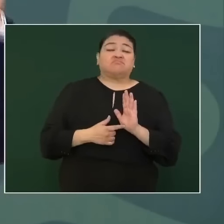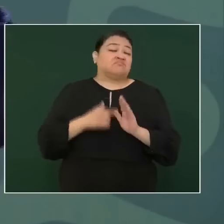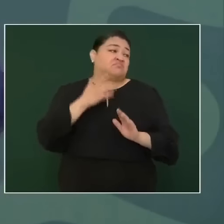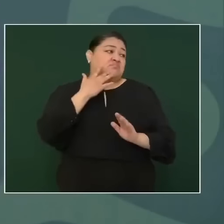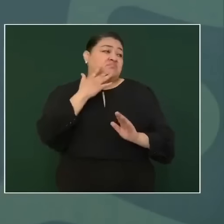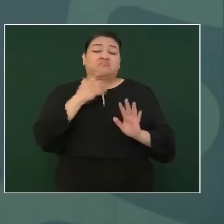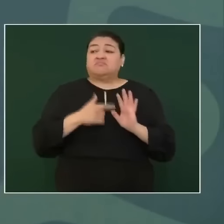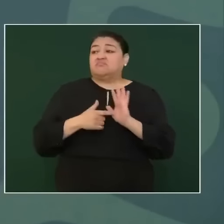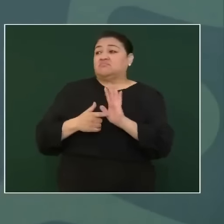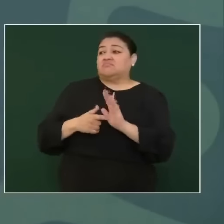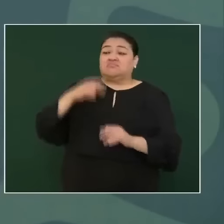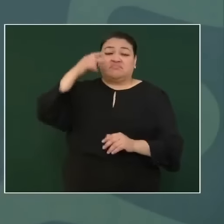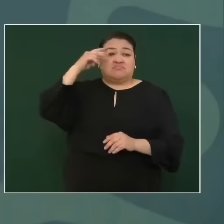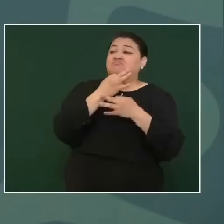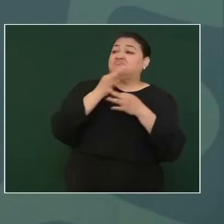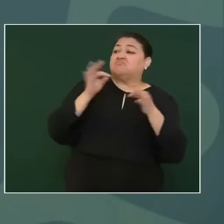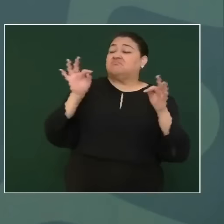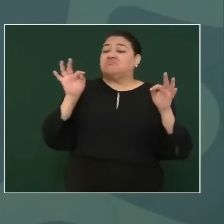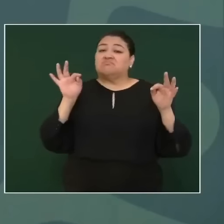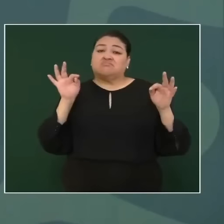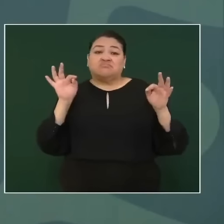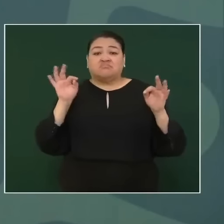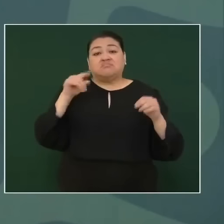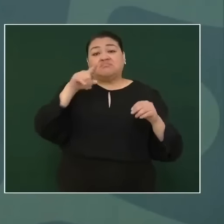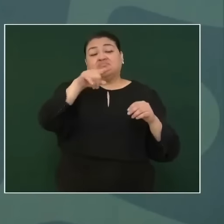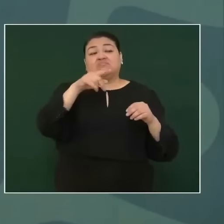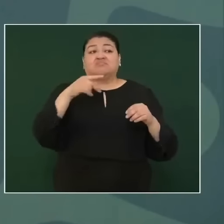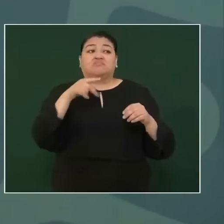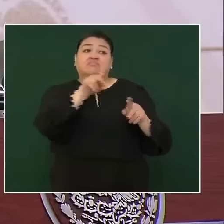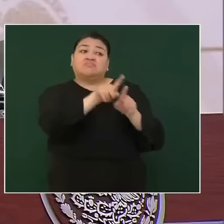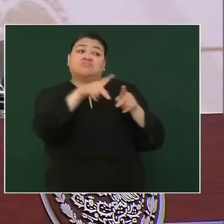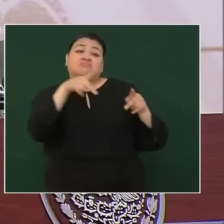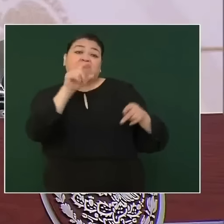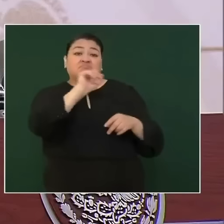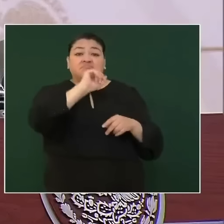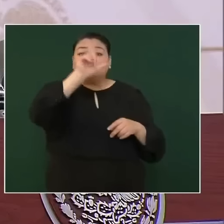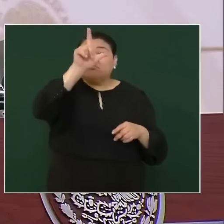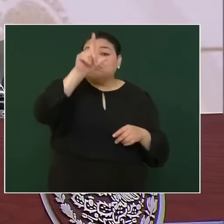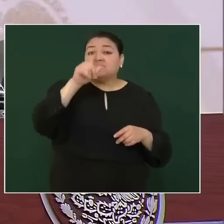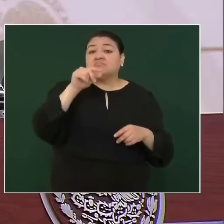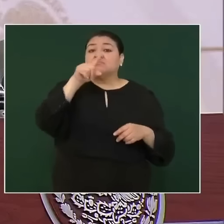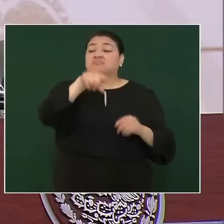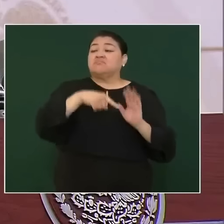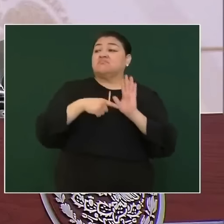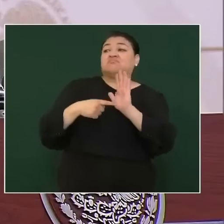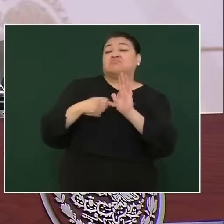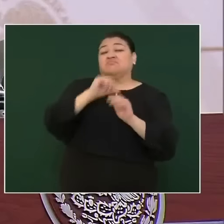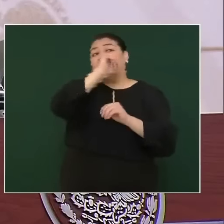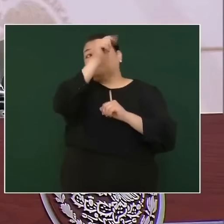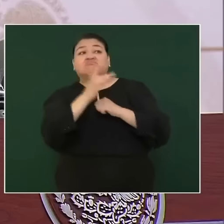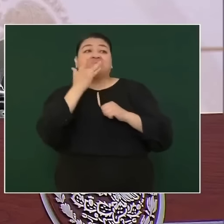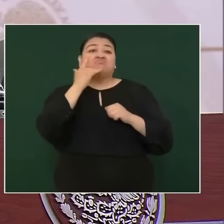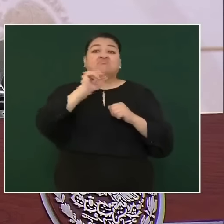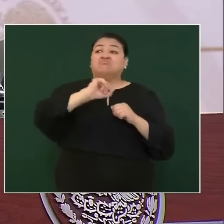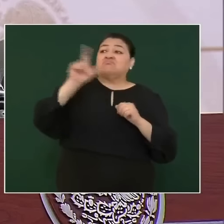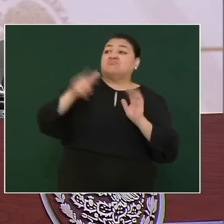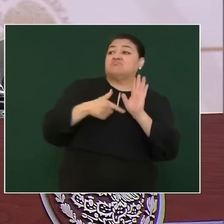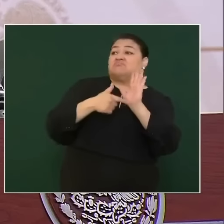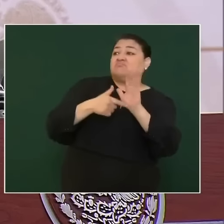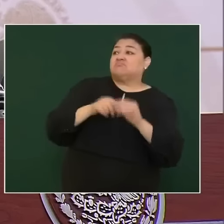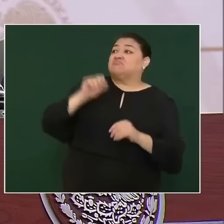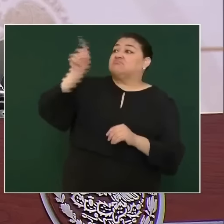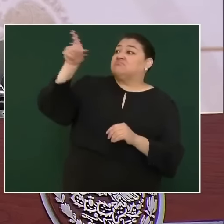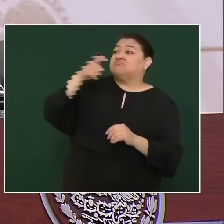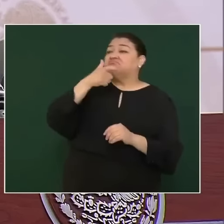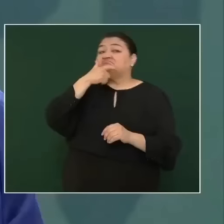se trata de medios muy prestigiados, muy famosos del extranjero, de